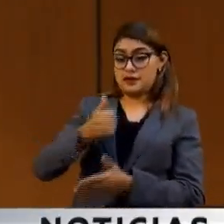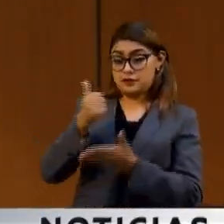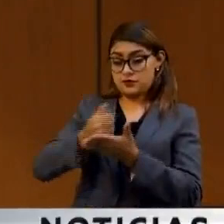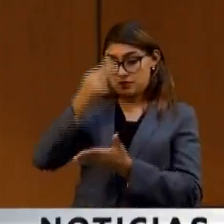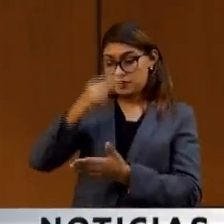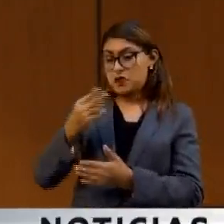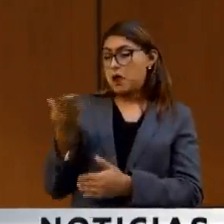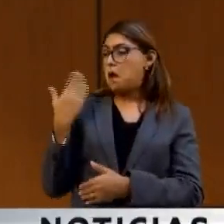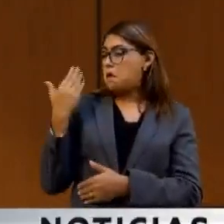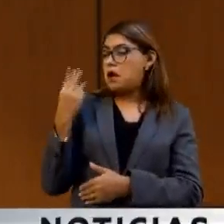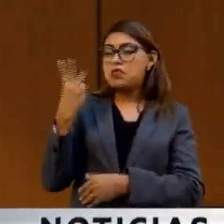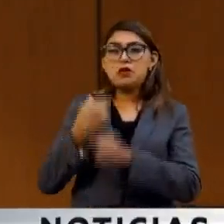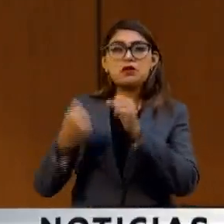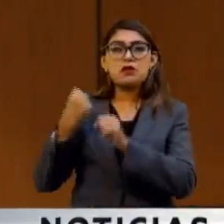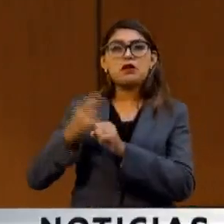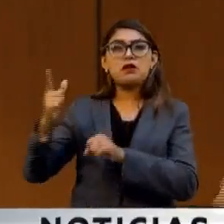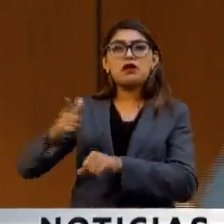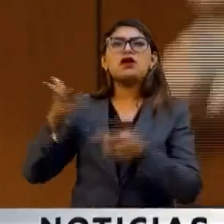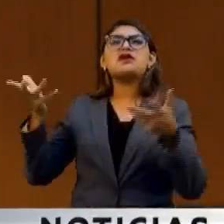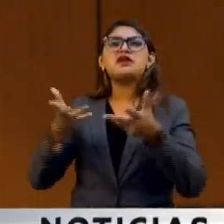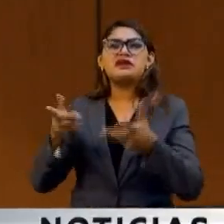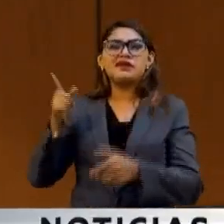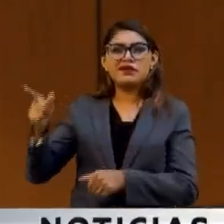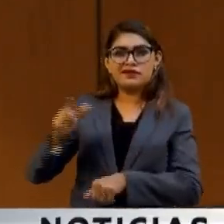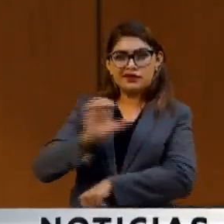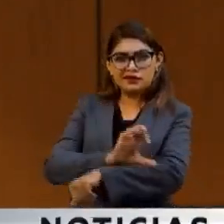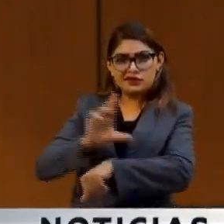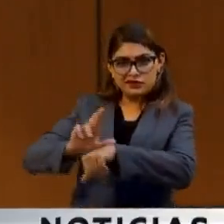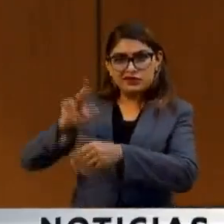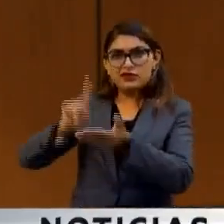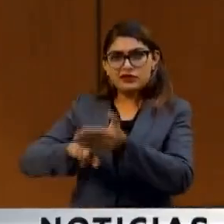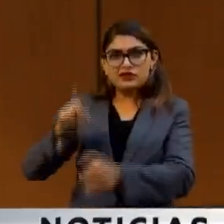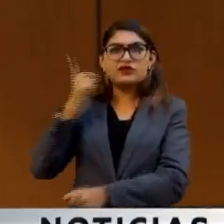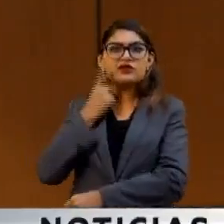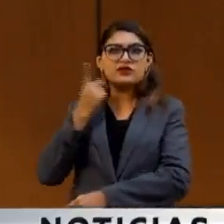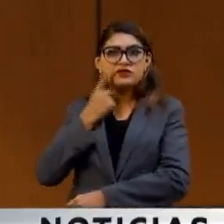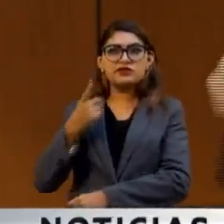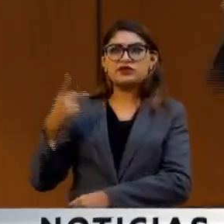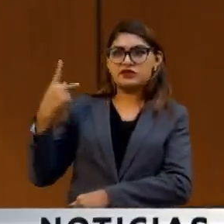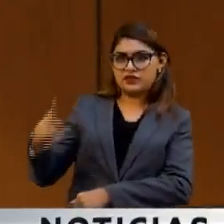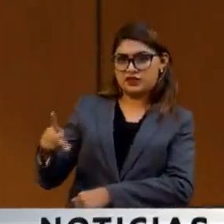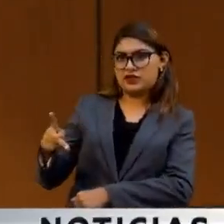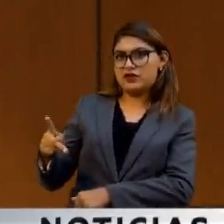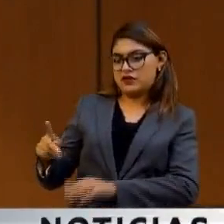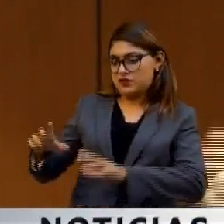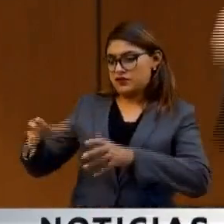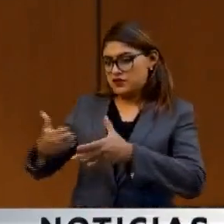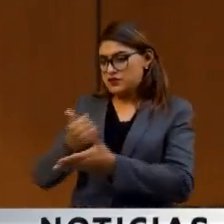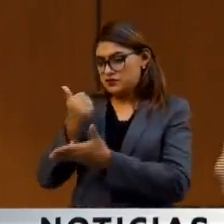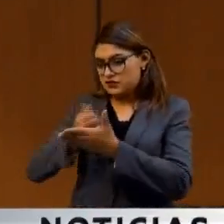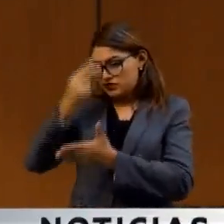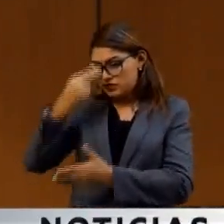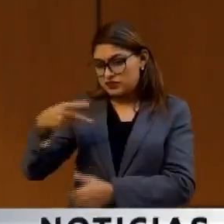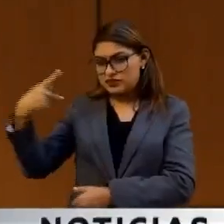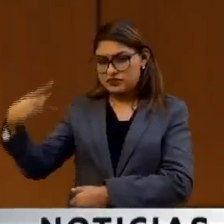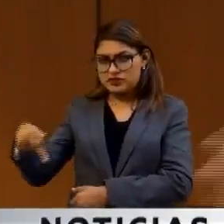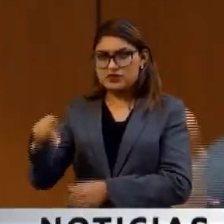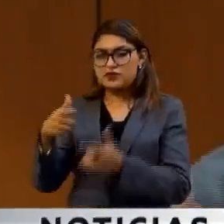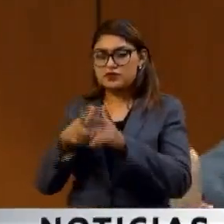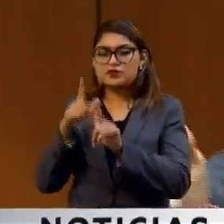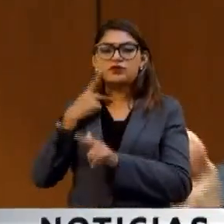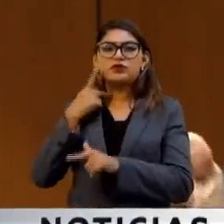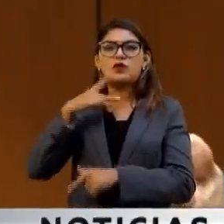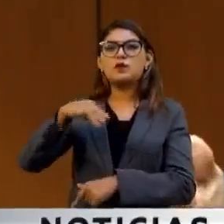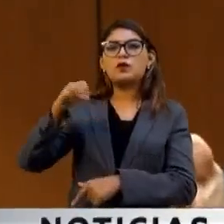hace escasamente 3 años, era la coordinadora de los diputados locales de Morena en el Congreso de la Ciudad de